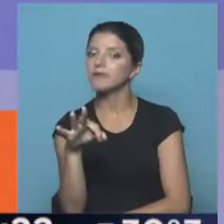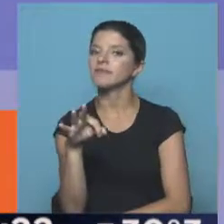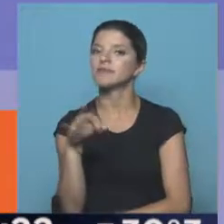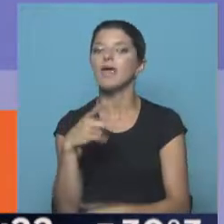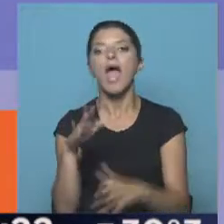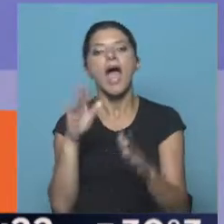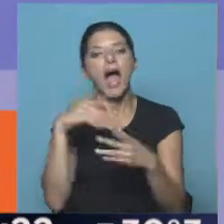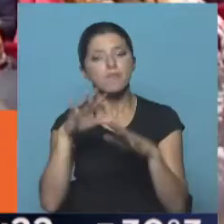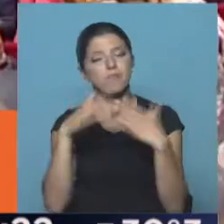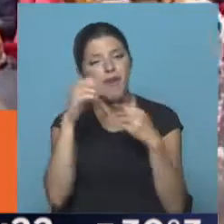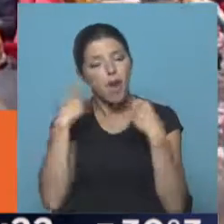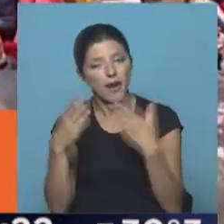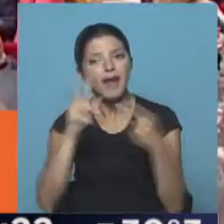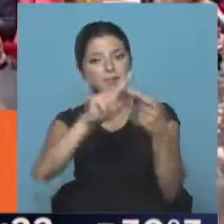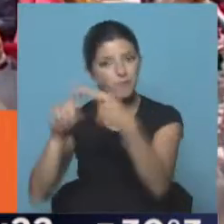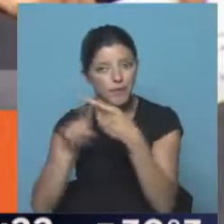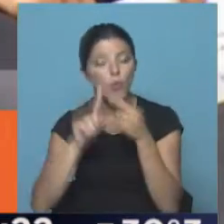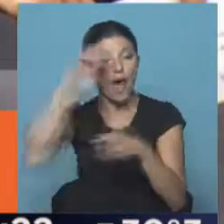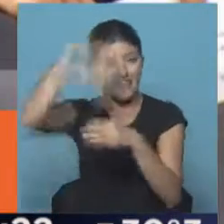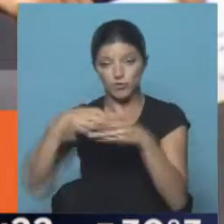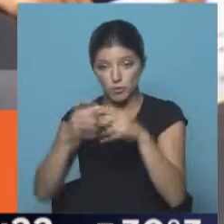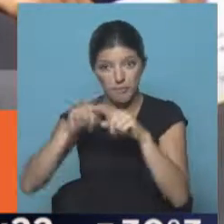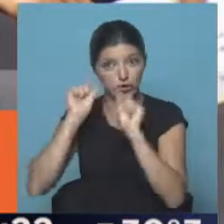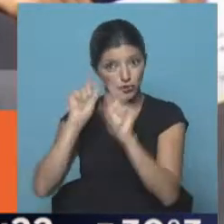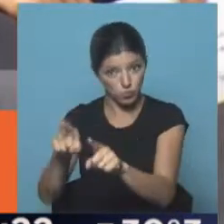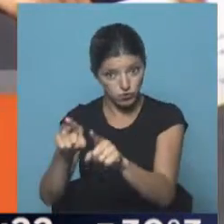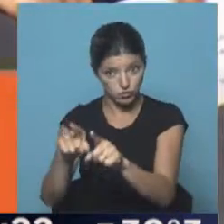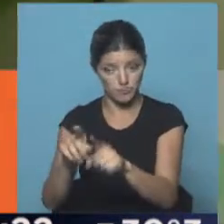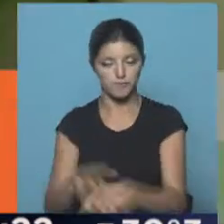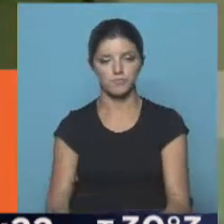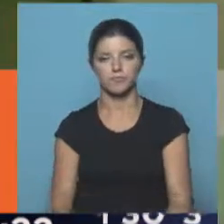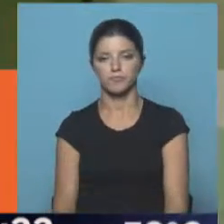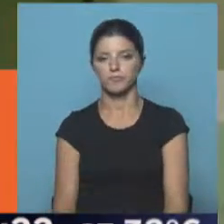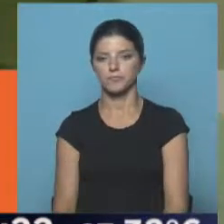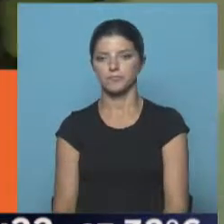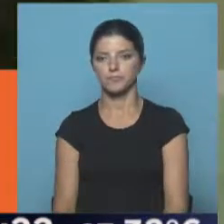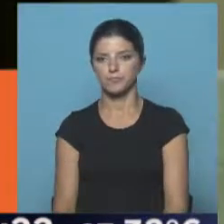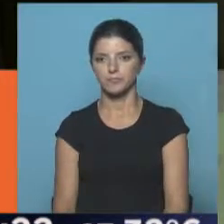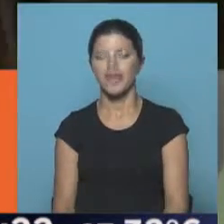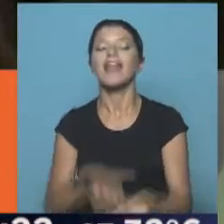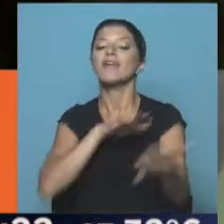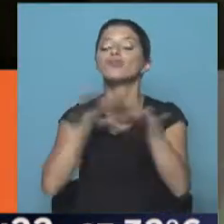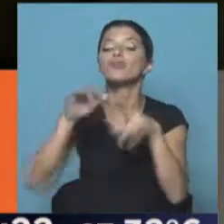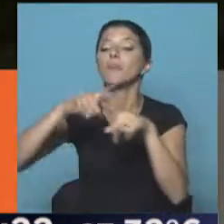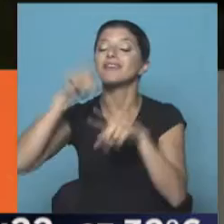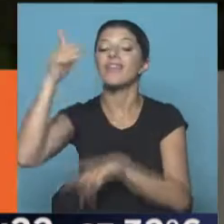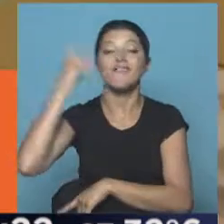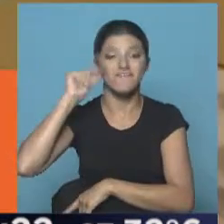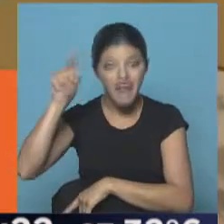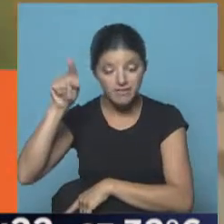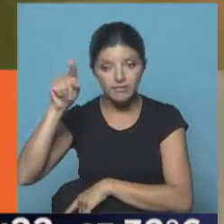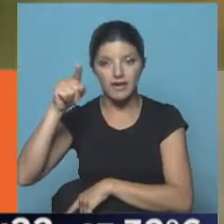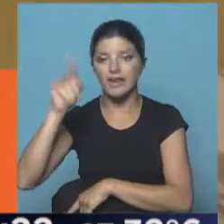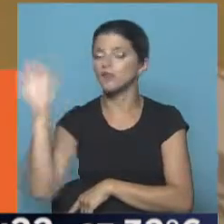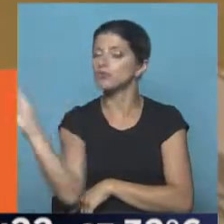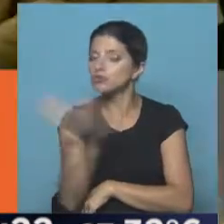que despierta en su propio partido, donde se sitúa en el ala derecha. El teatro político francés, que se desplegará en toda